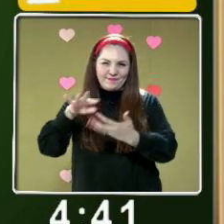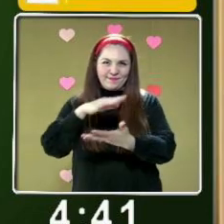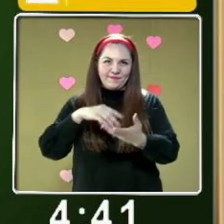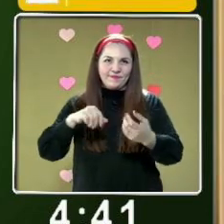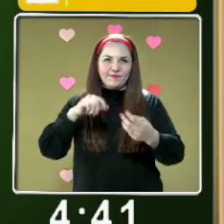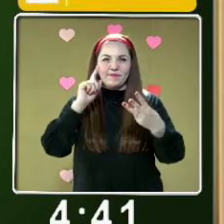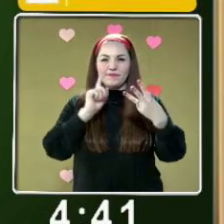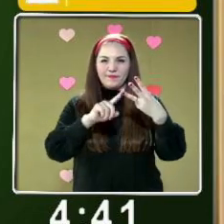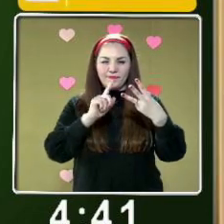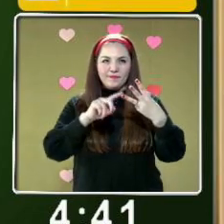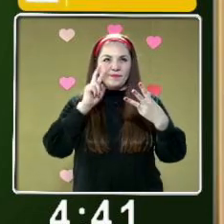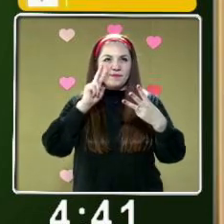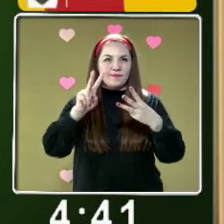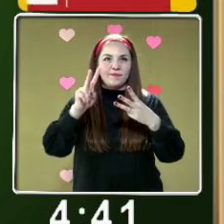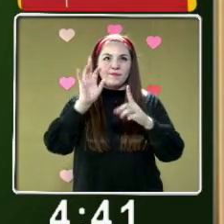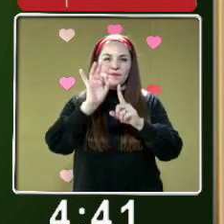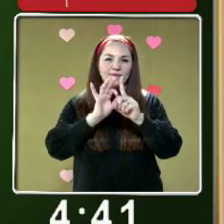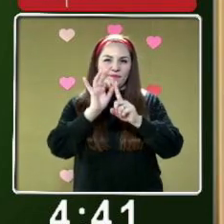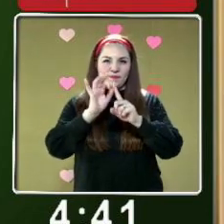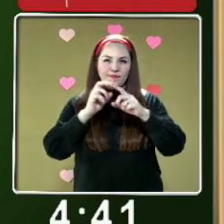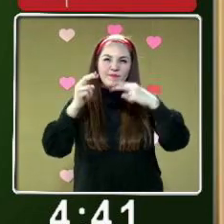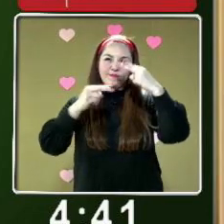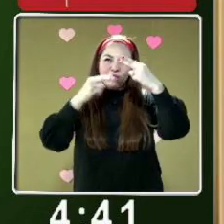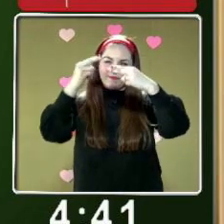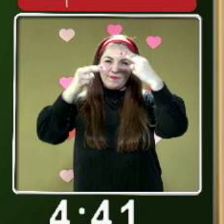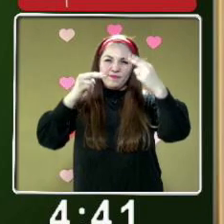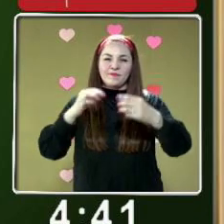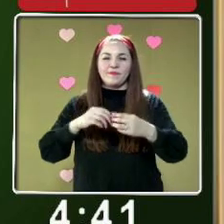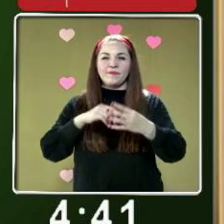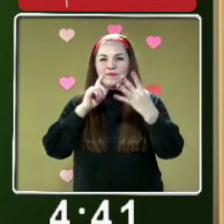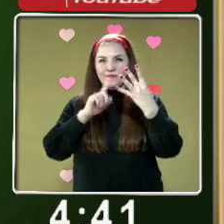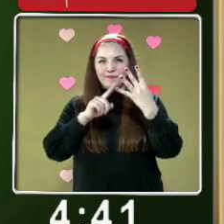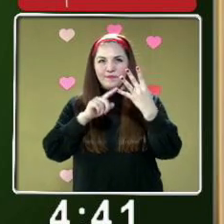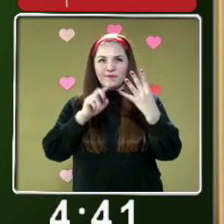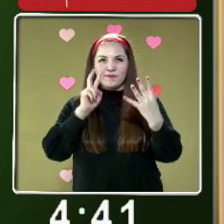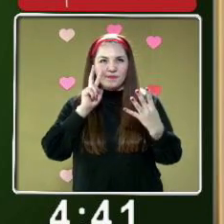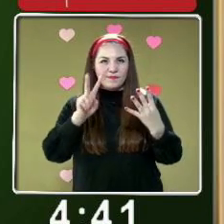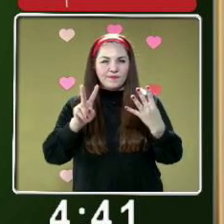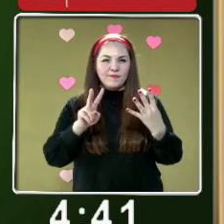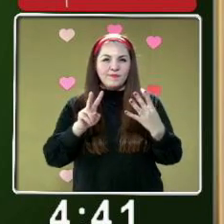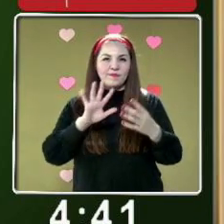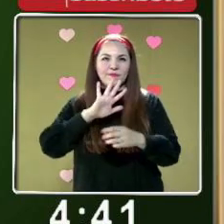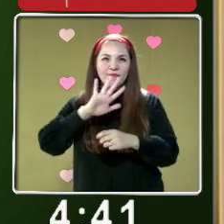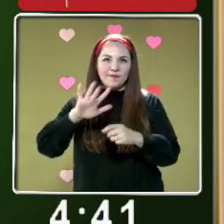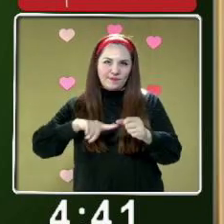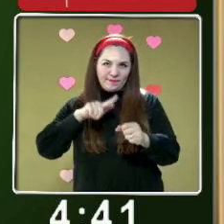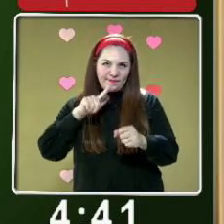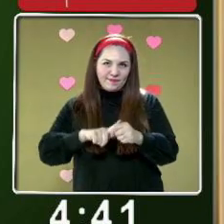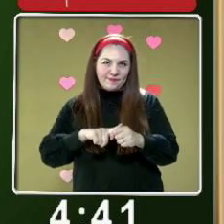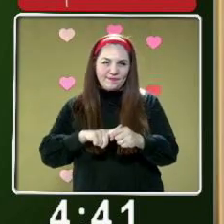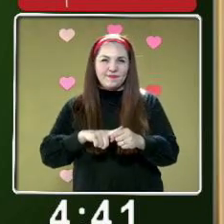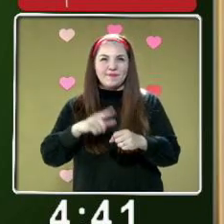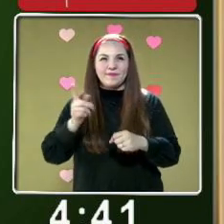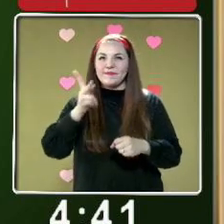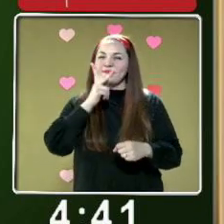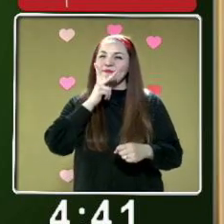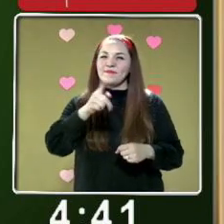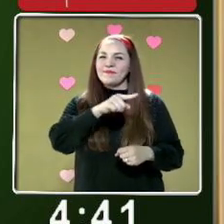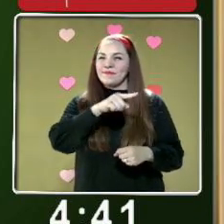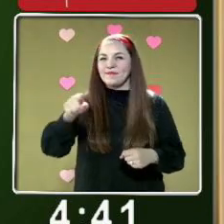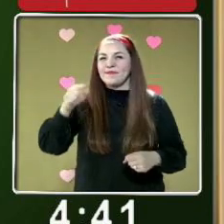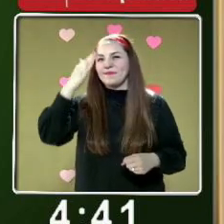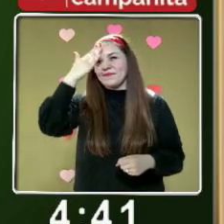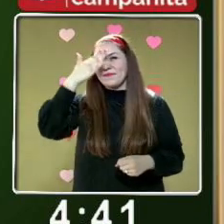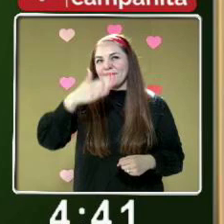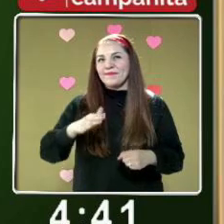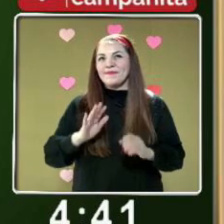la tercera se ve el clima, nubes. Y en la cuarta imagen, maestra, es que me estoy yendo rápido porque yo siento que es una palabra que ya la habíamos trabajado.